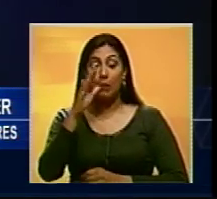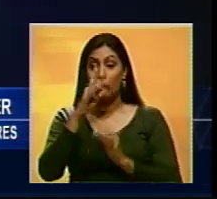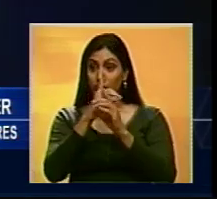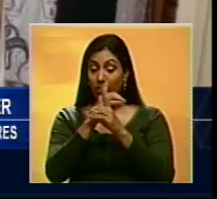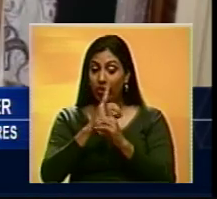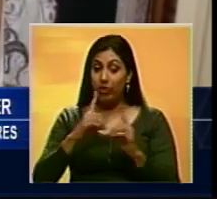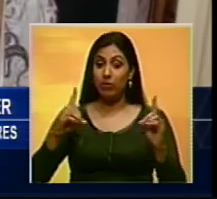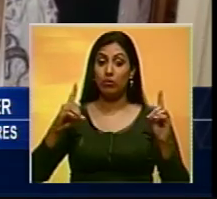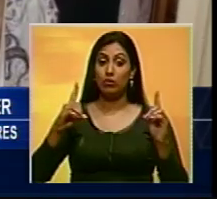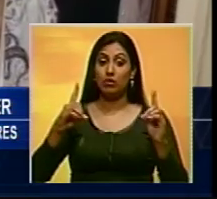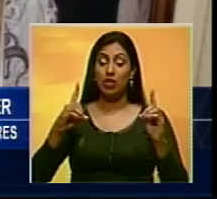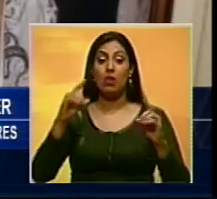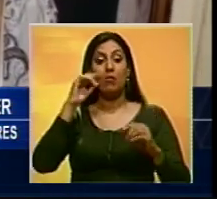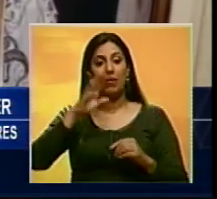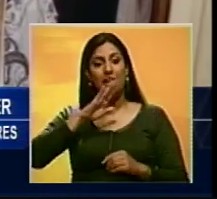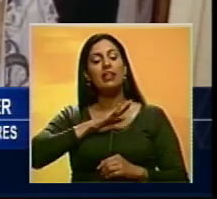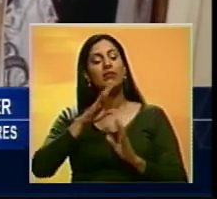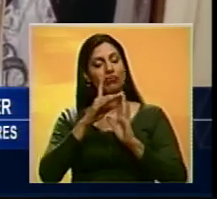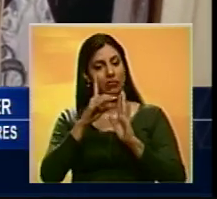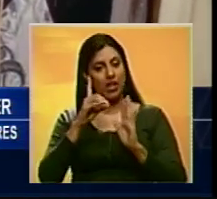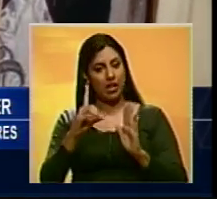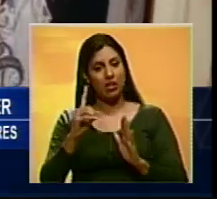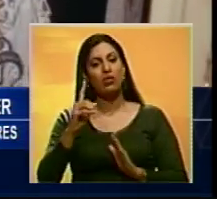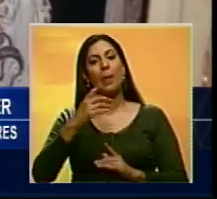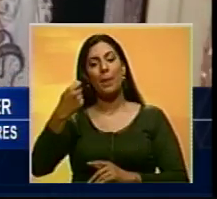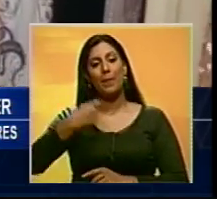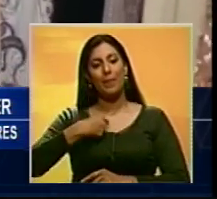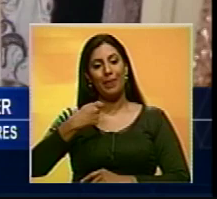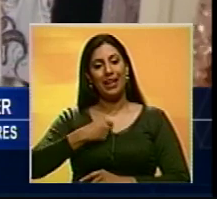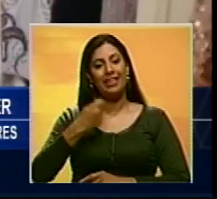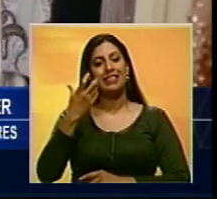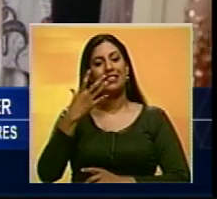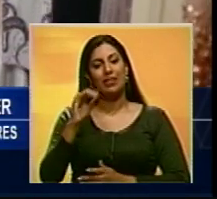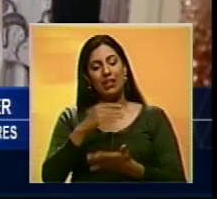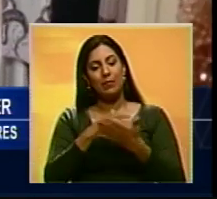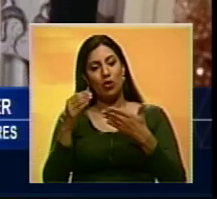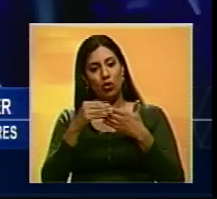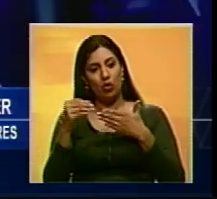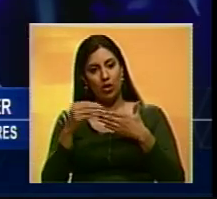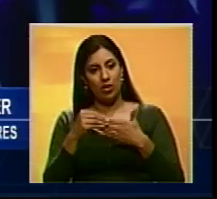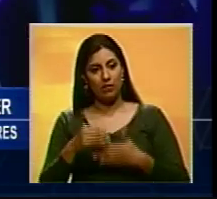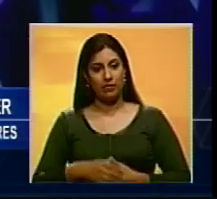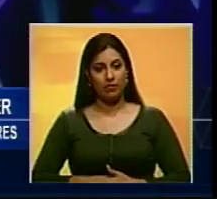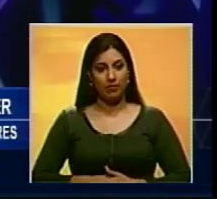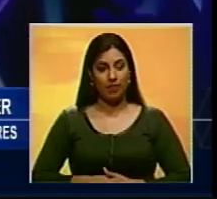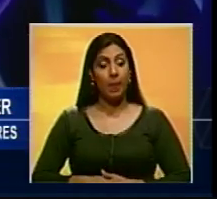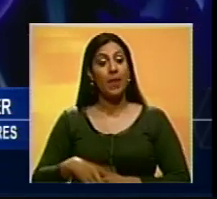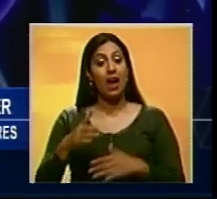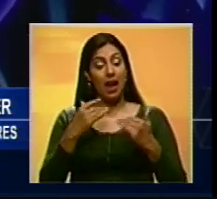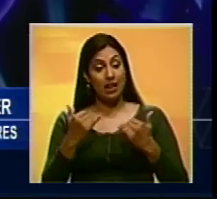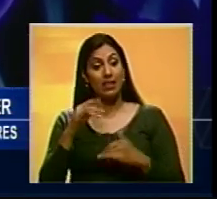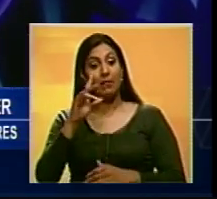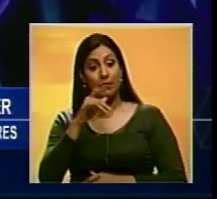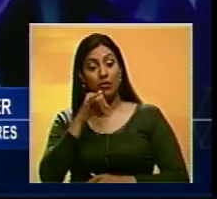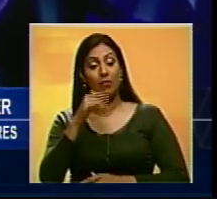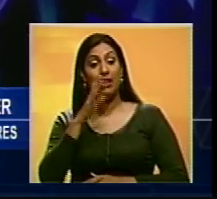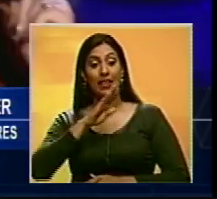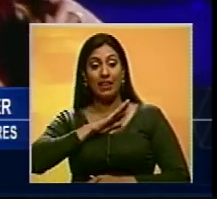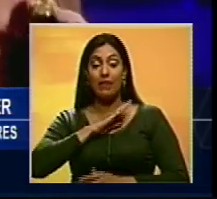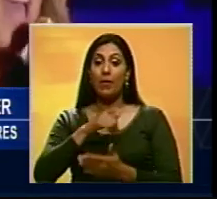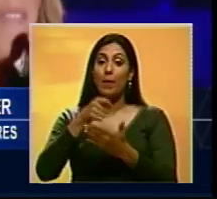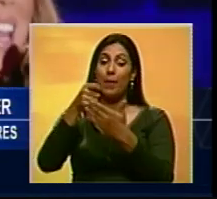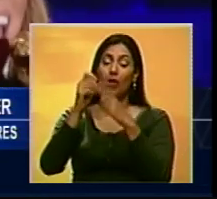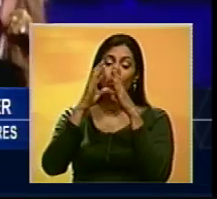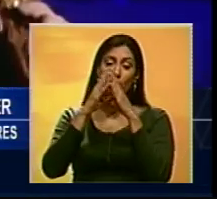su relación, la artista tiene derecho a recibir esta cantidad de parte del multimillonario. Asimismo, Carey tendría que